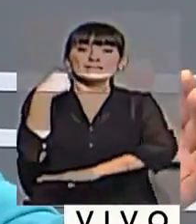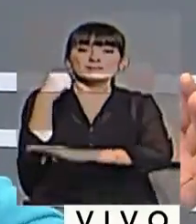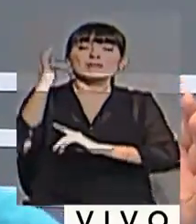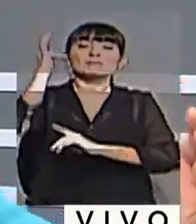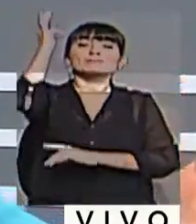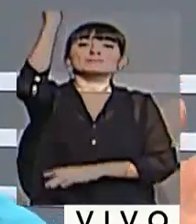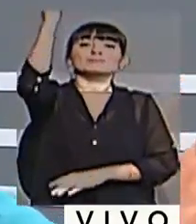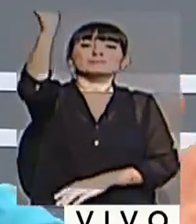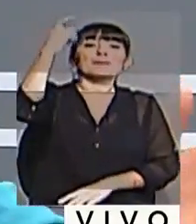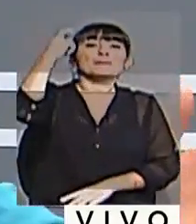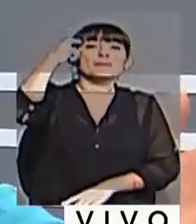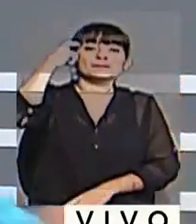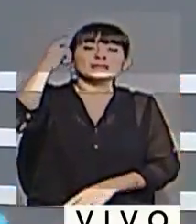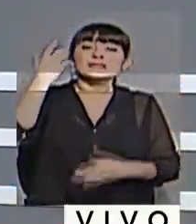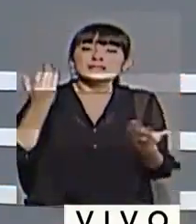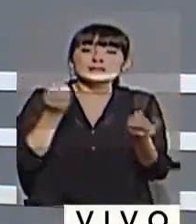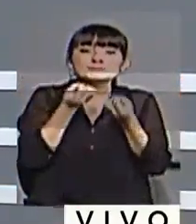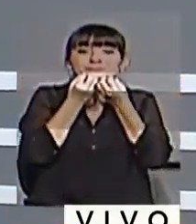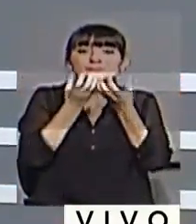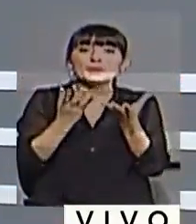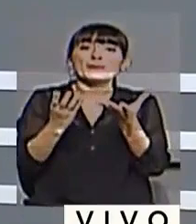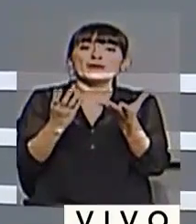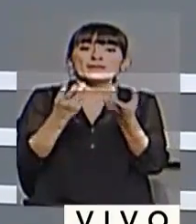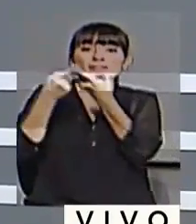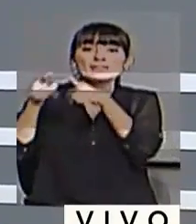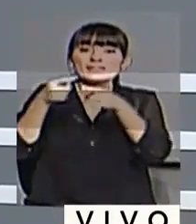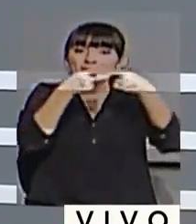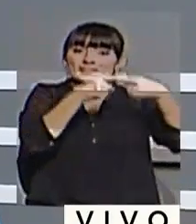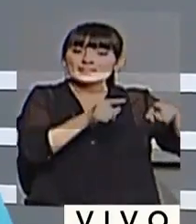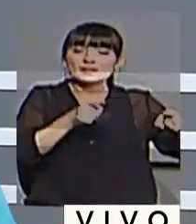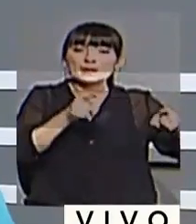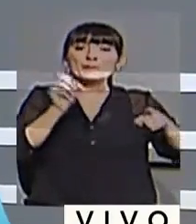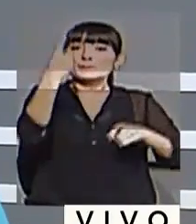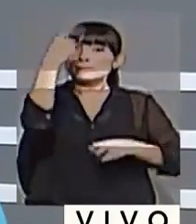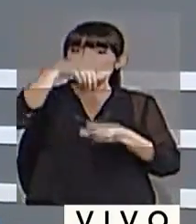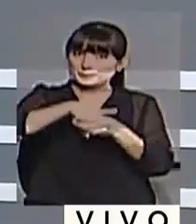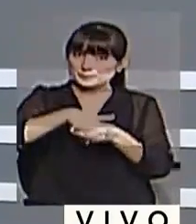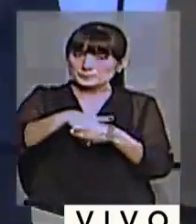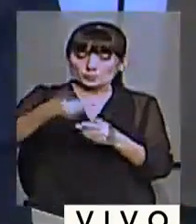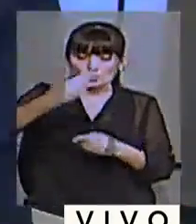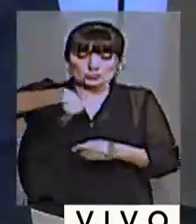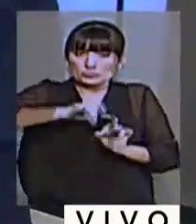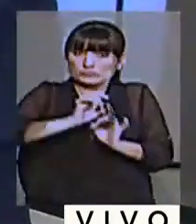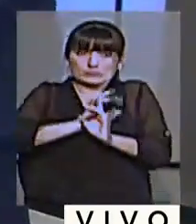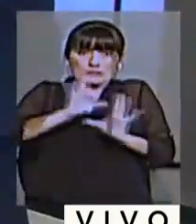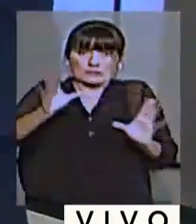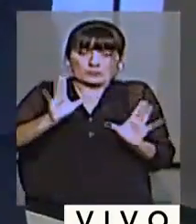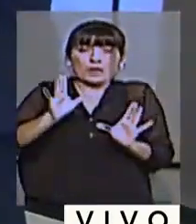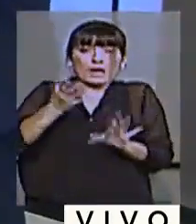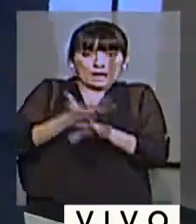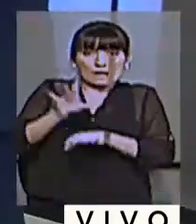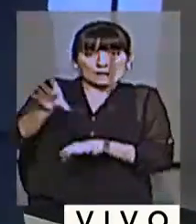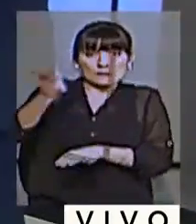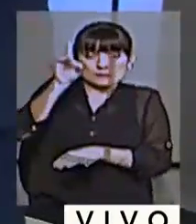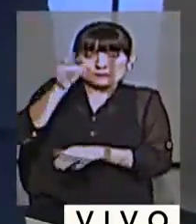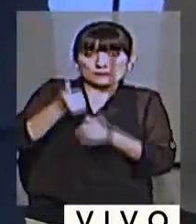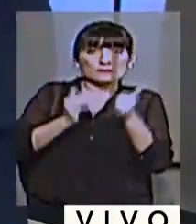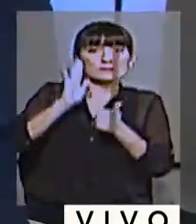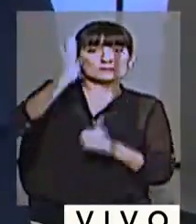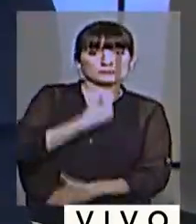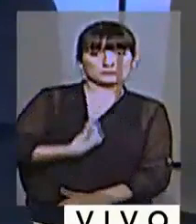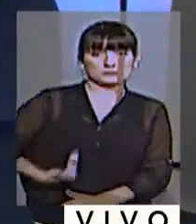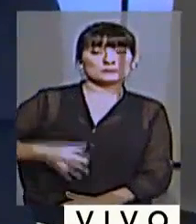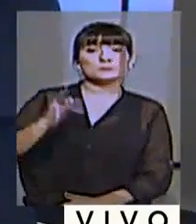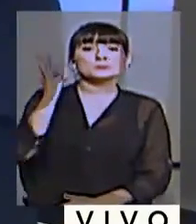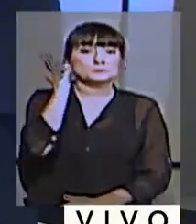las diferencias en primera vuelta. Nosotros, clarísimo, nosotros definimos candidata presidencial, creemos que desde eso contribuimos